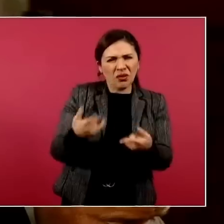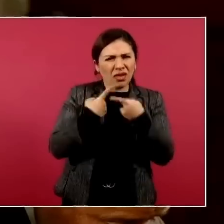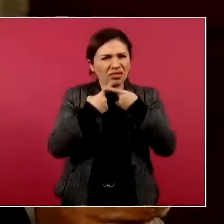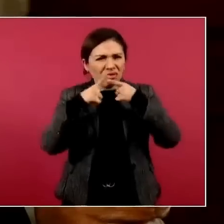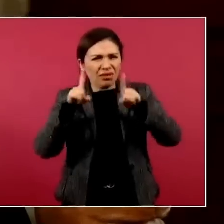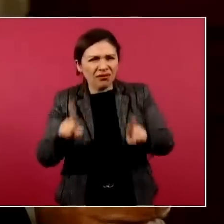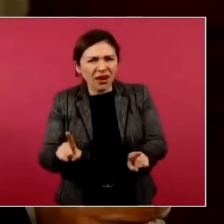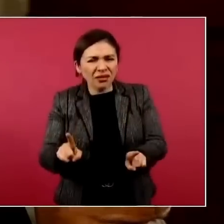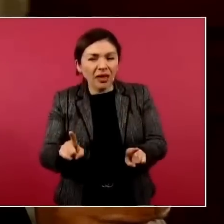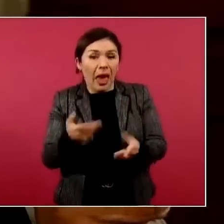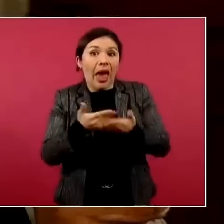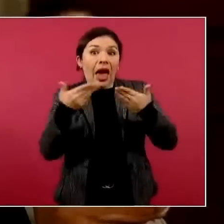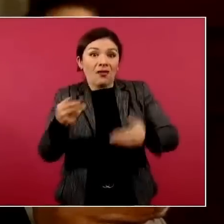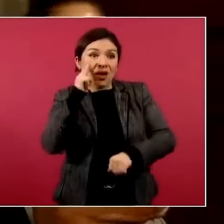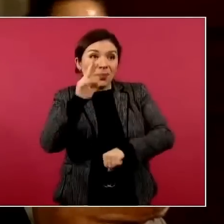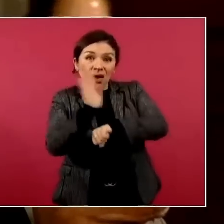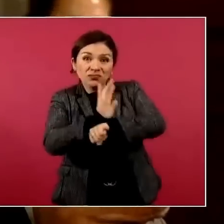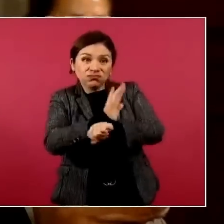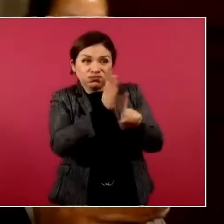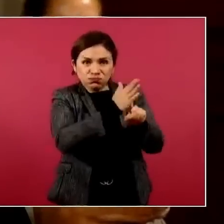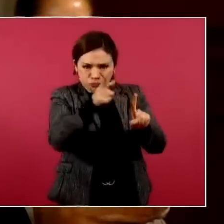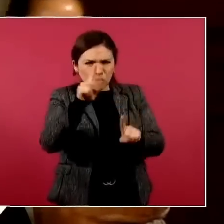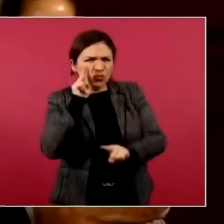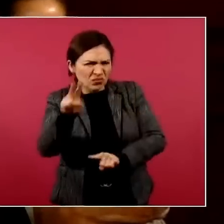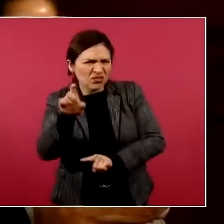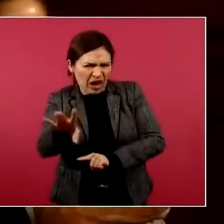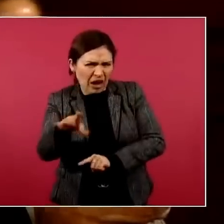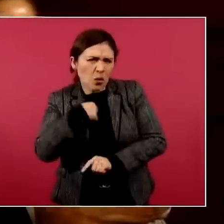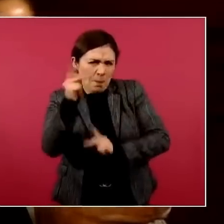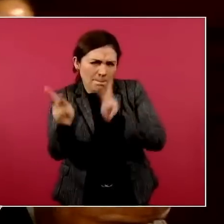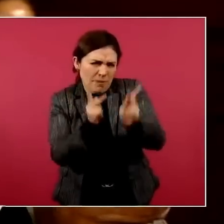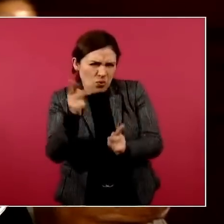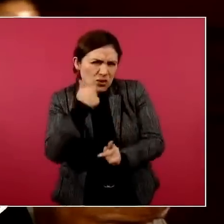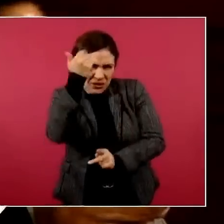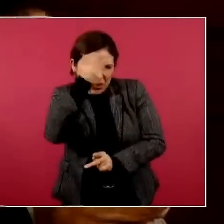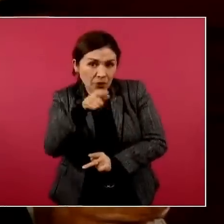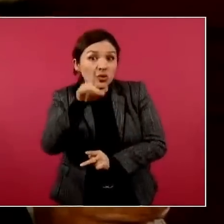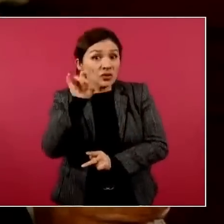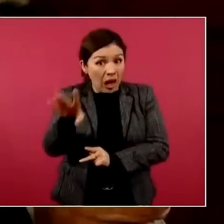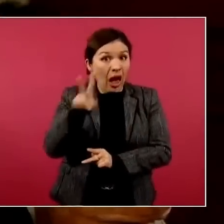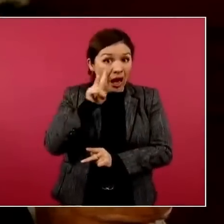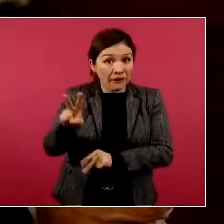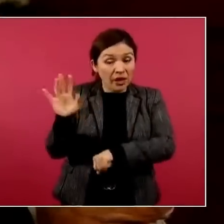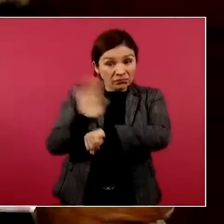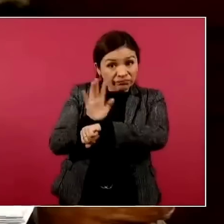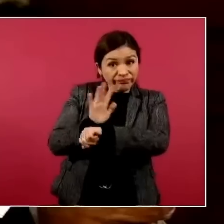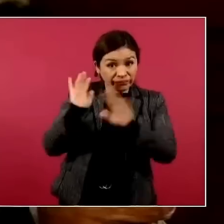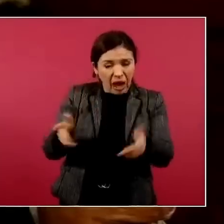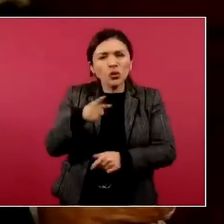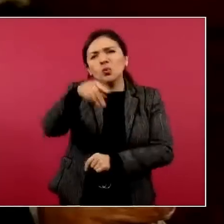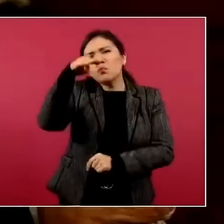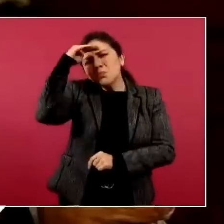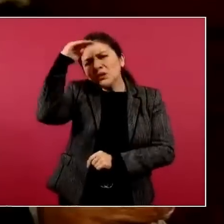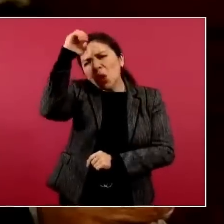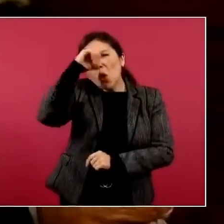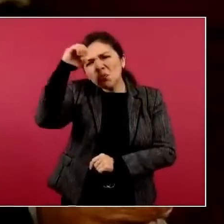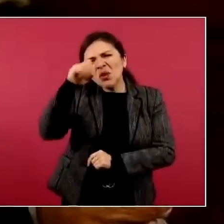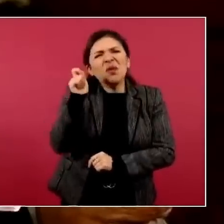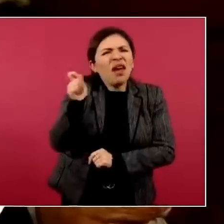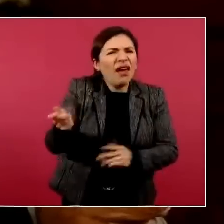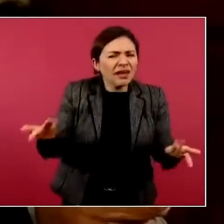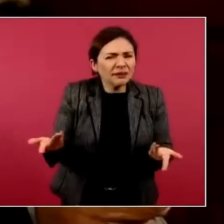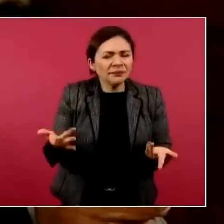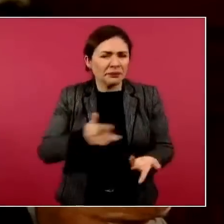que ahorita sale este documental, no sé si ya lo ha visto, sería mi pregunta también, si ya lo ha visto, ¿qué opina al respecto? ¿Y